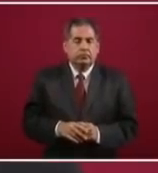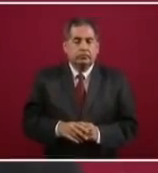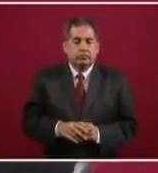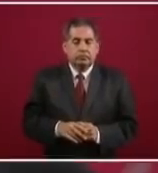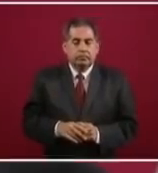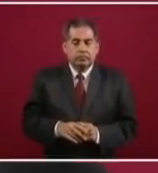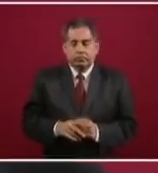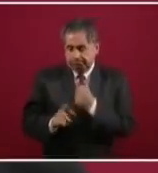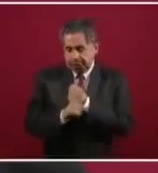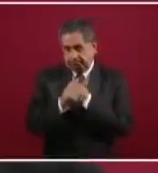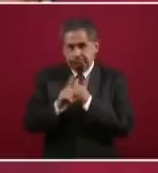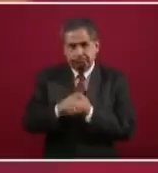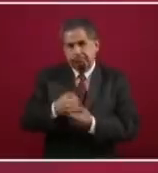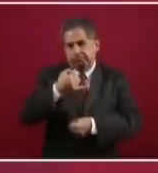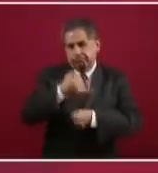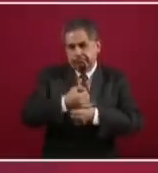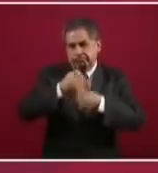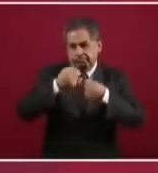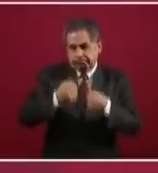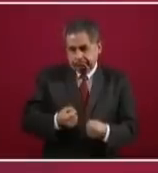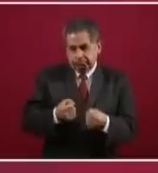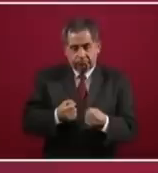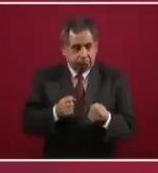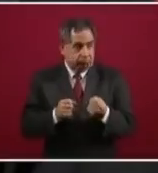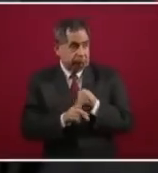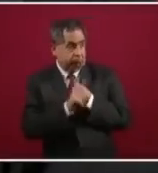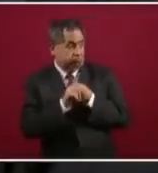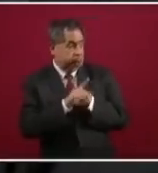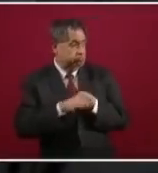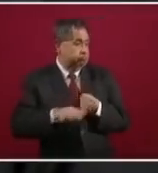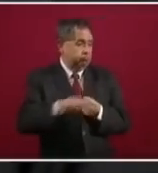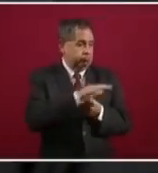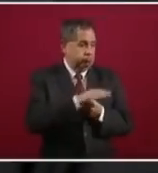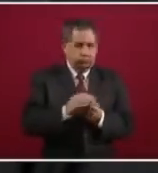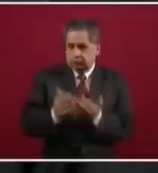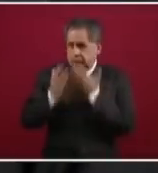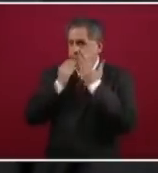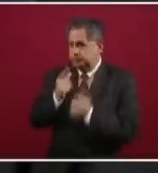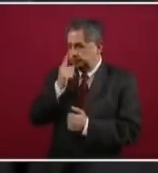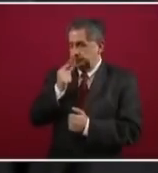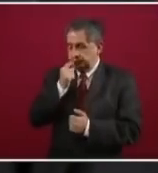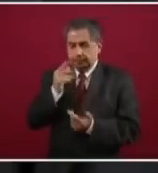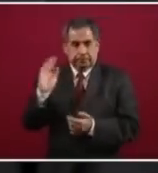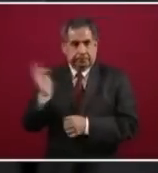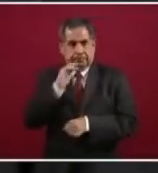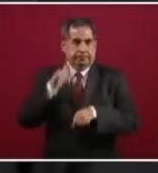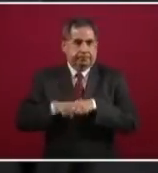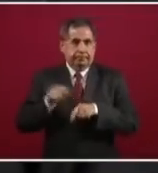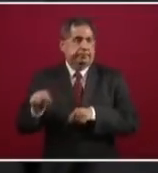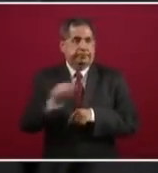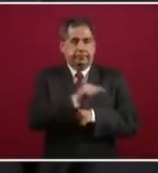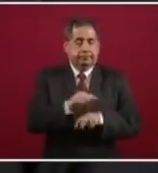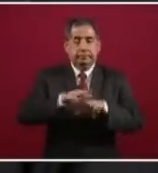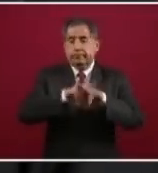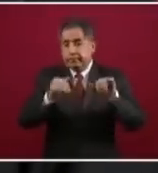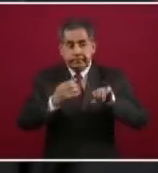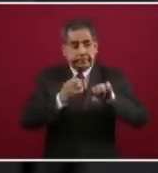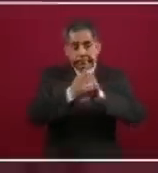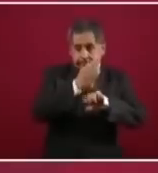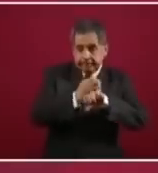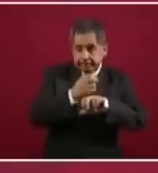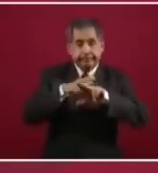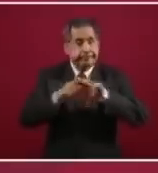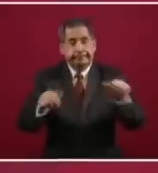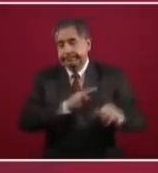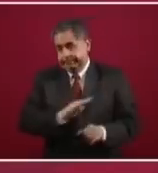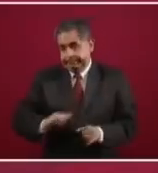Un grave problema de inseguridad y de violencia, y no había policías federales, ni en los estados ni en los